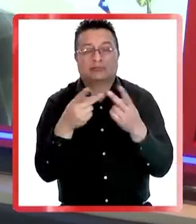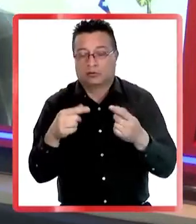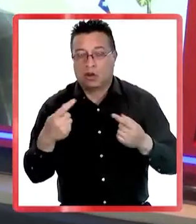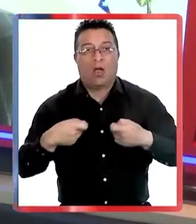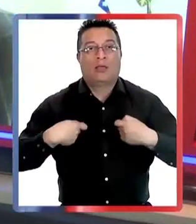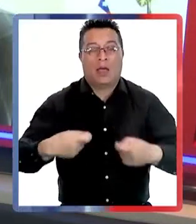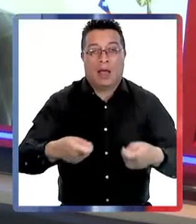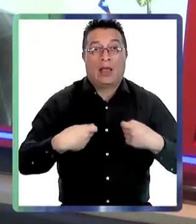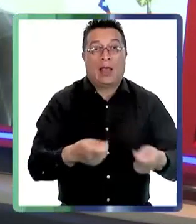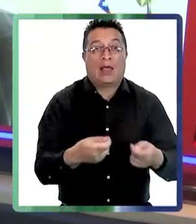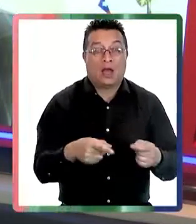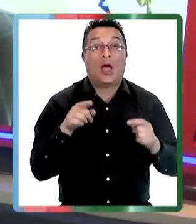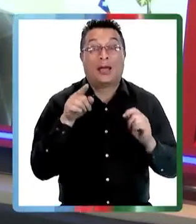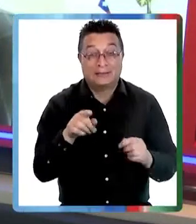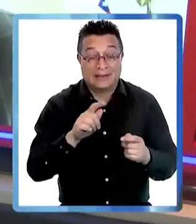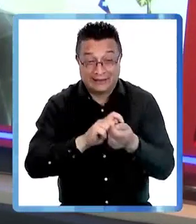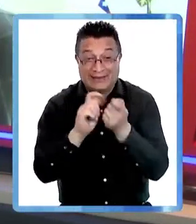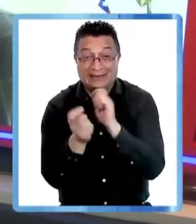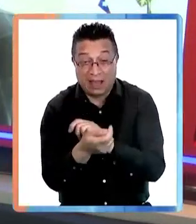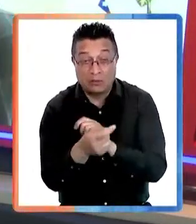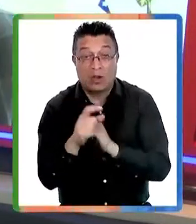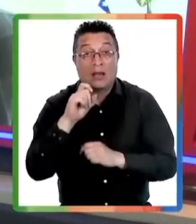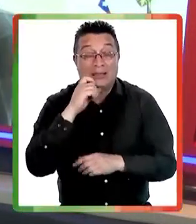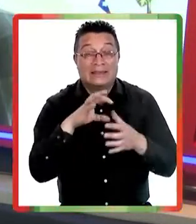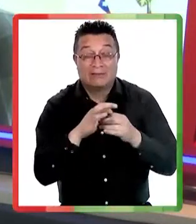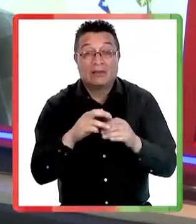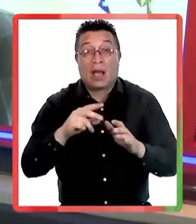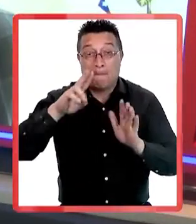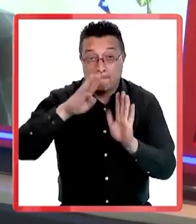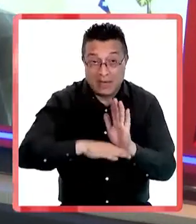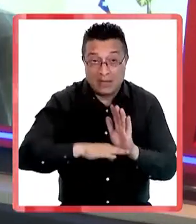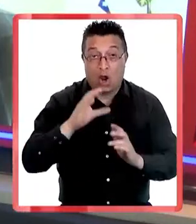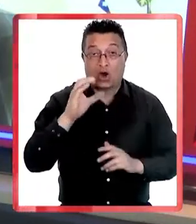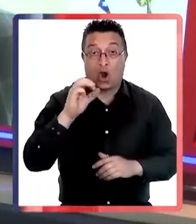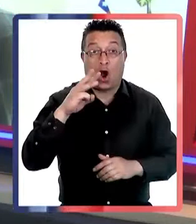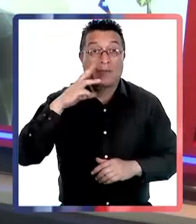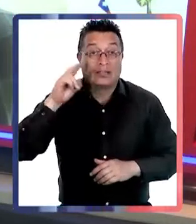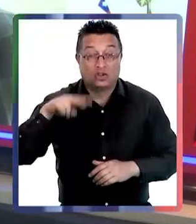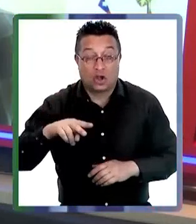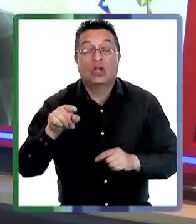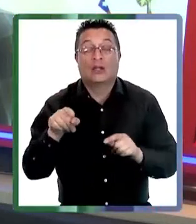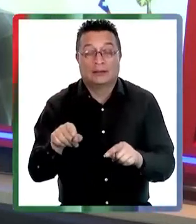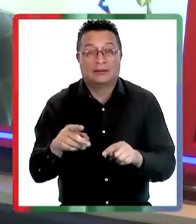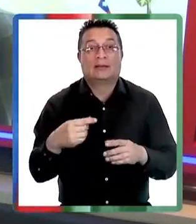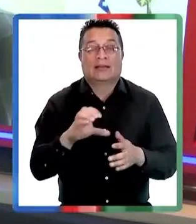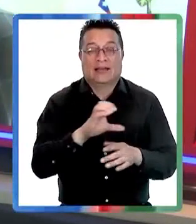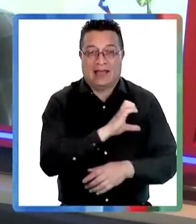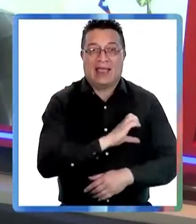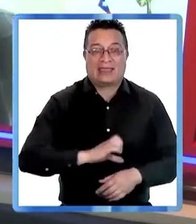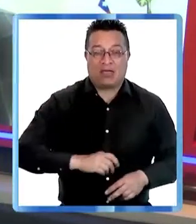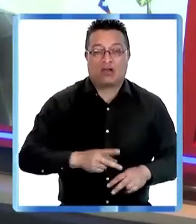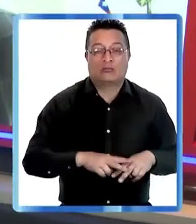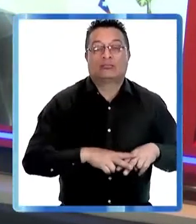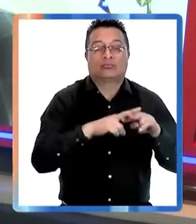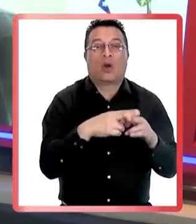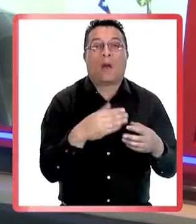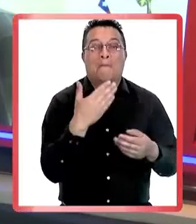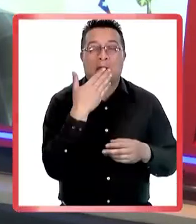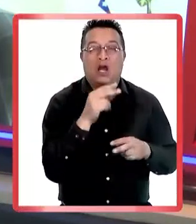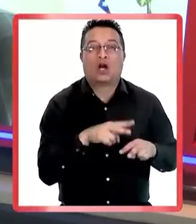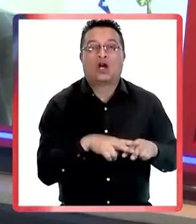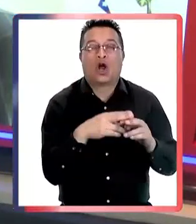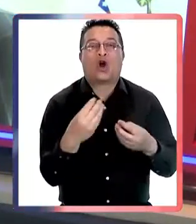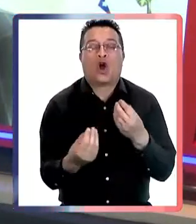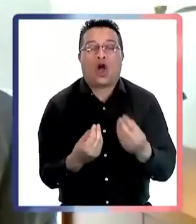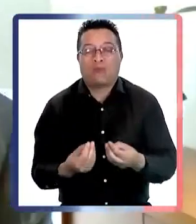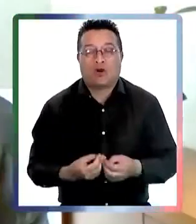hacer marketing. ¿Eso va a significar, este cambio va a significar que vamos a pagar menos comisión? ¿Cómo va a actuar el Estado también para tratar de dar rentabilidad a